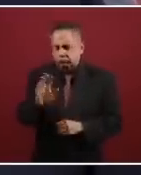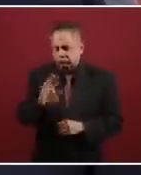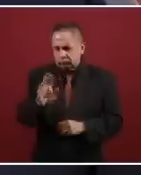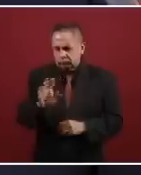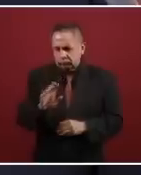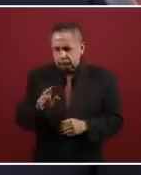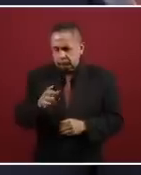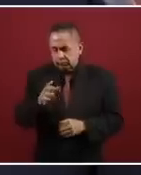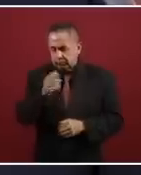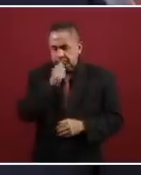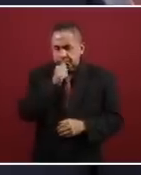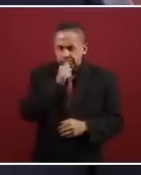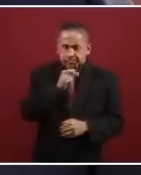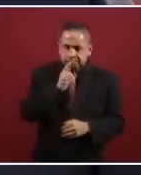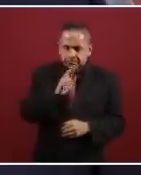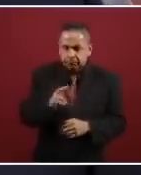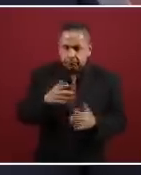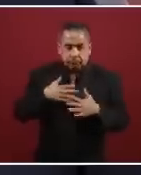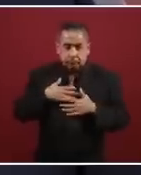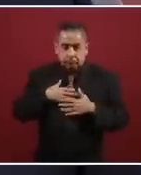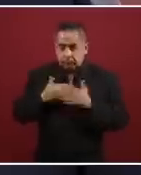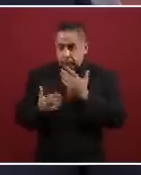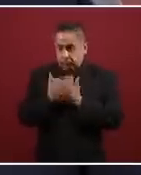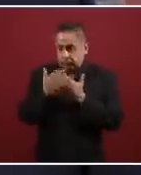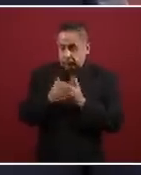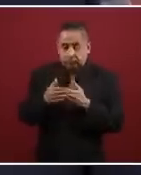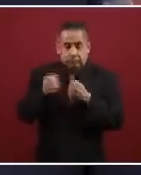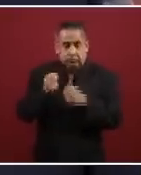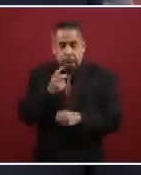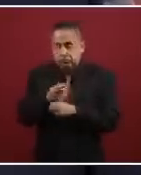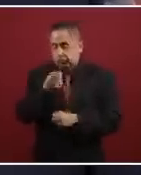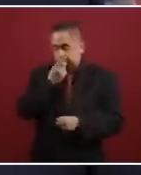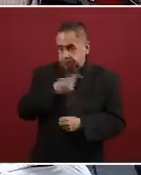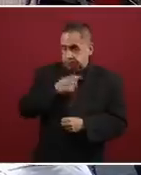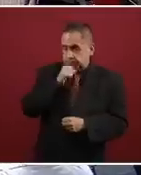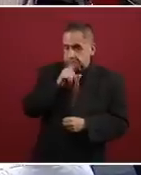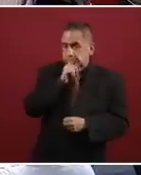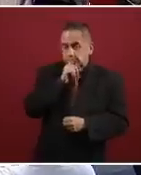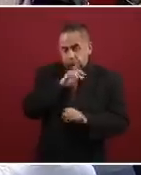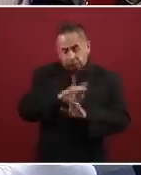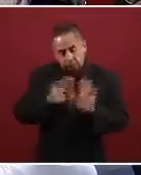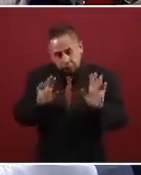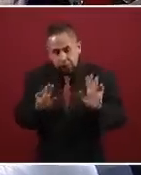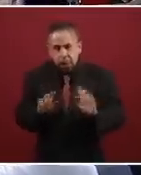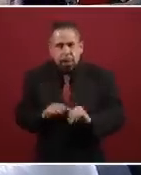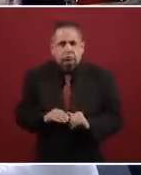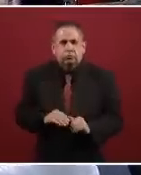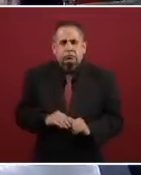tiene tenemos reporte, al menos en la reunión de seguridad. No se habló de eso,